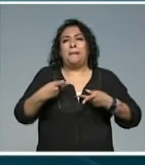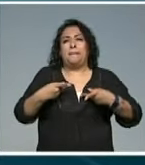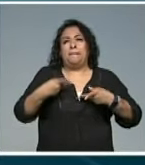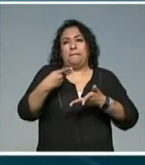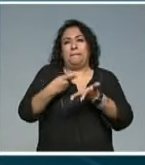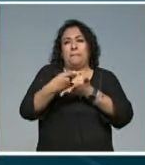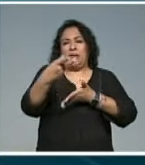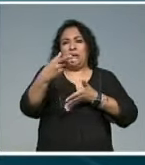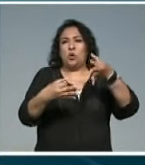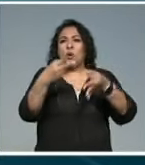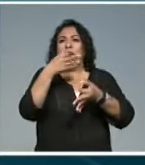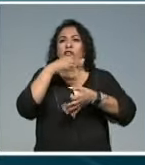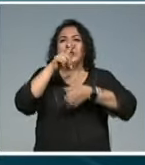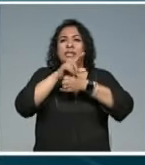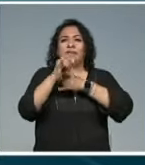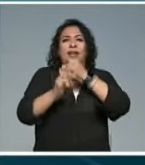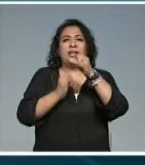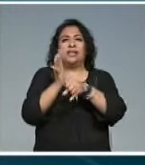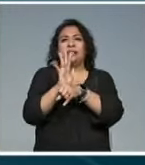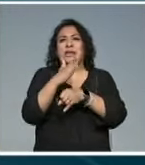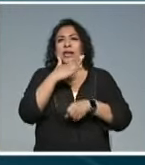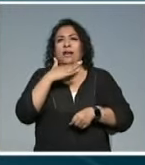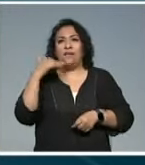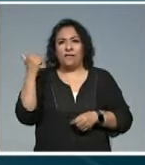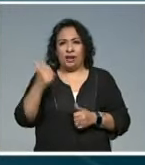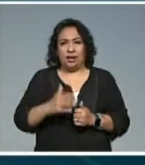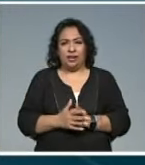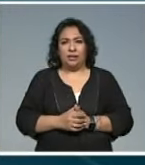Festival Internacional de Cine de Berlín.